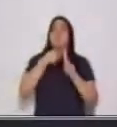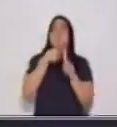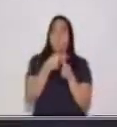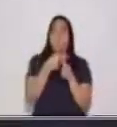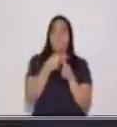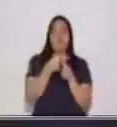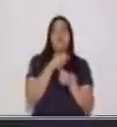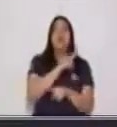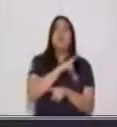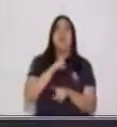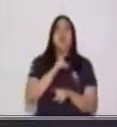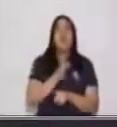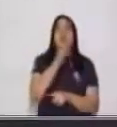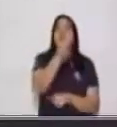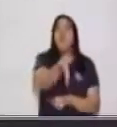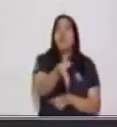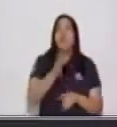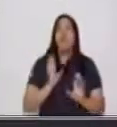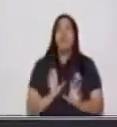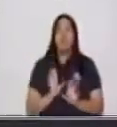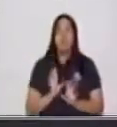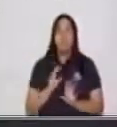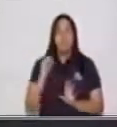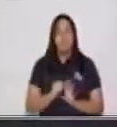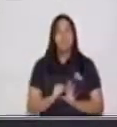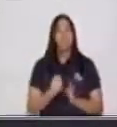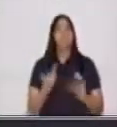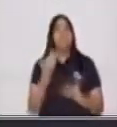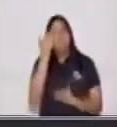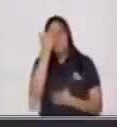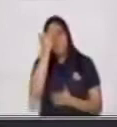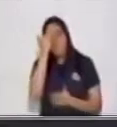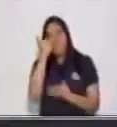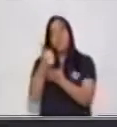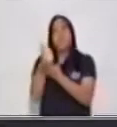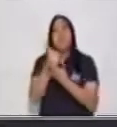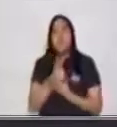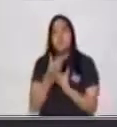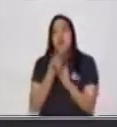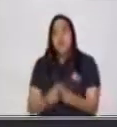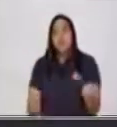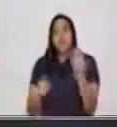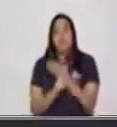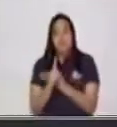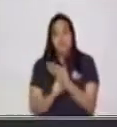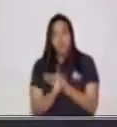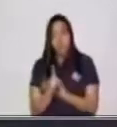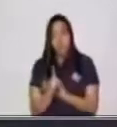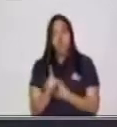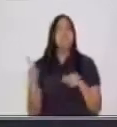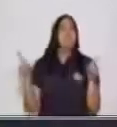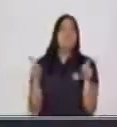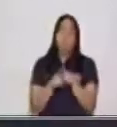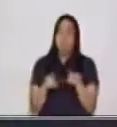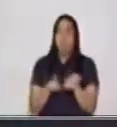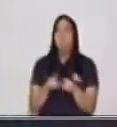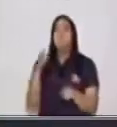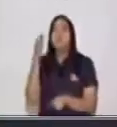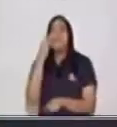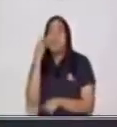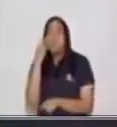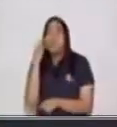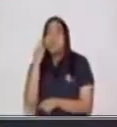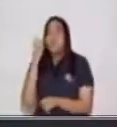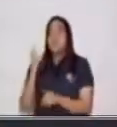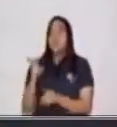esa va a ser nuestra relación a futuro. Igual va a ser para el papá. Dentro